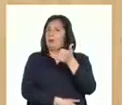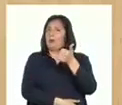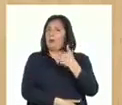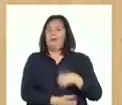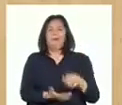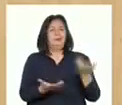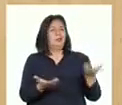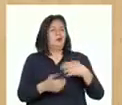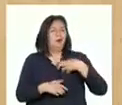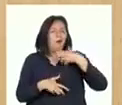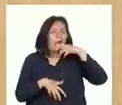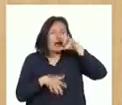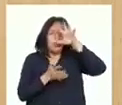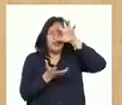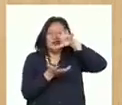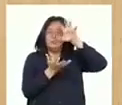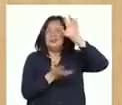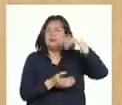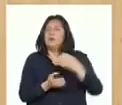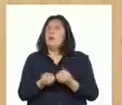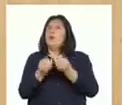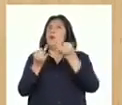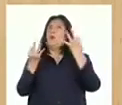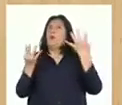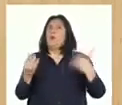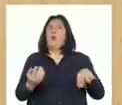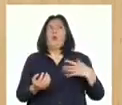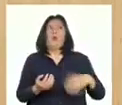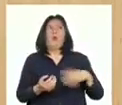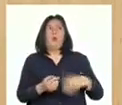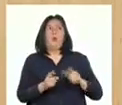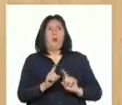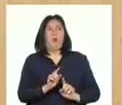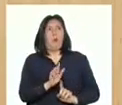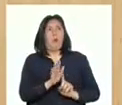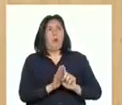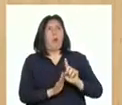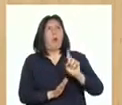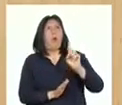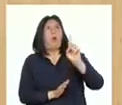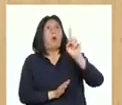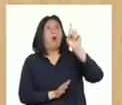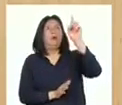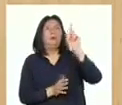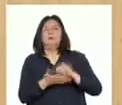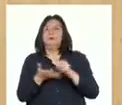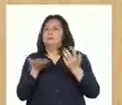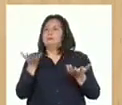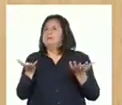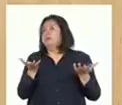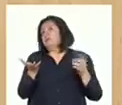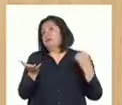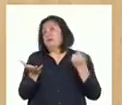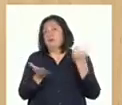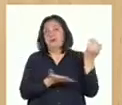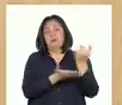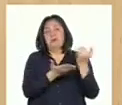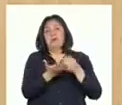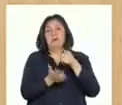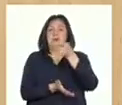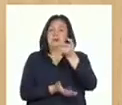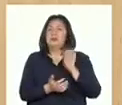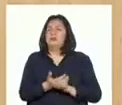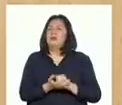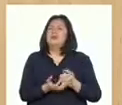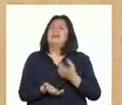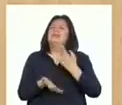dinosaurio. ¡Wow! Un dinosaurio debe medir una gran altura, incluso si solo es un dibujo. Y en este